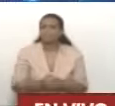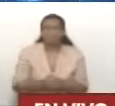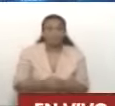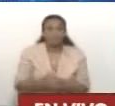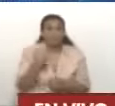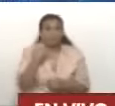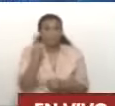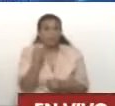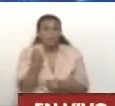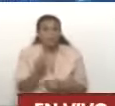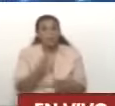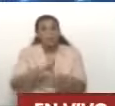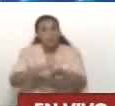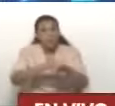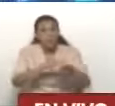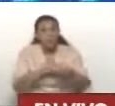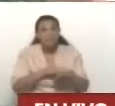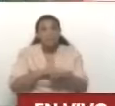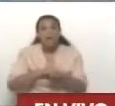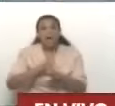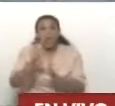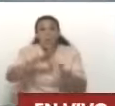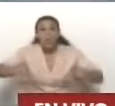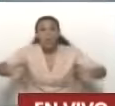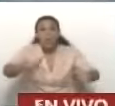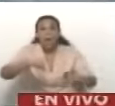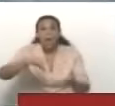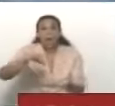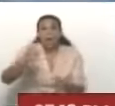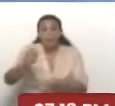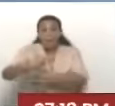Y le pedimos a la Cava un lugar y dijo,